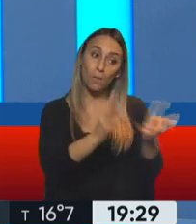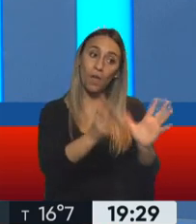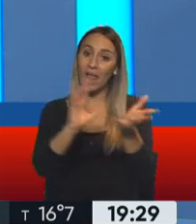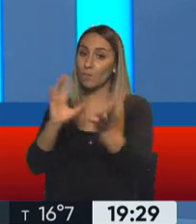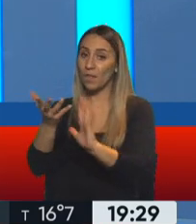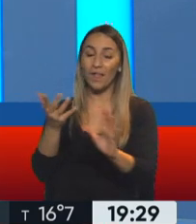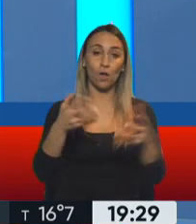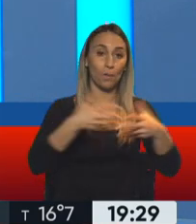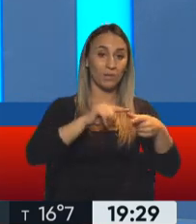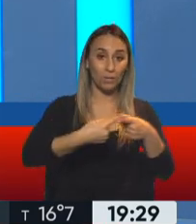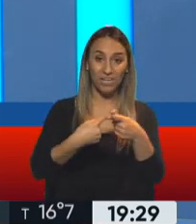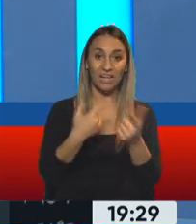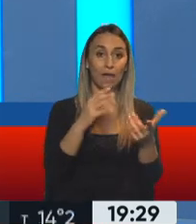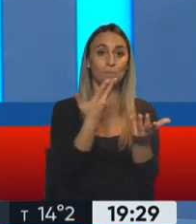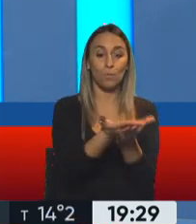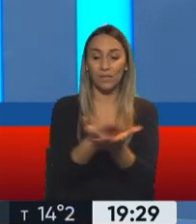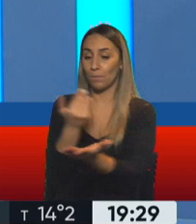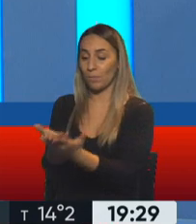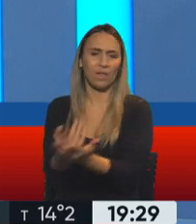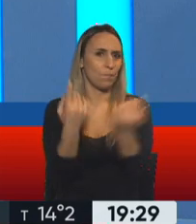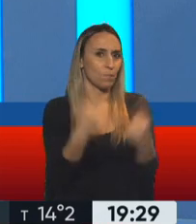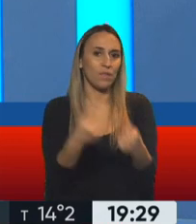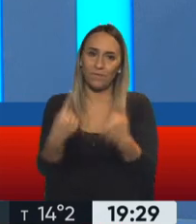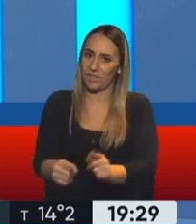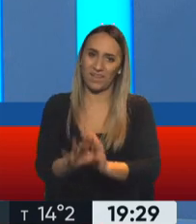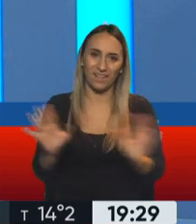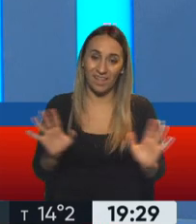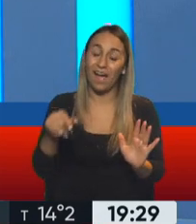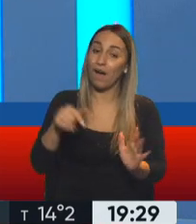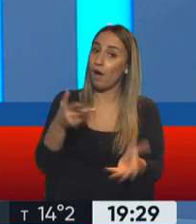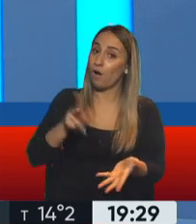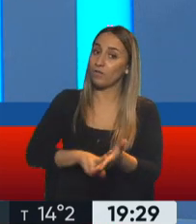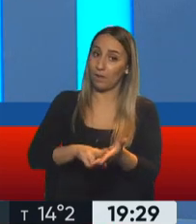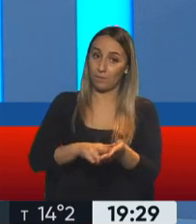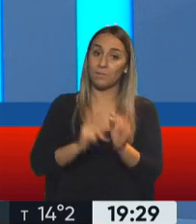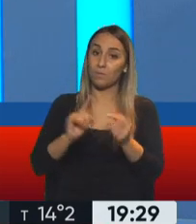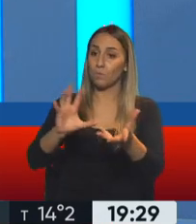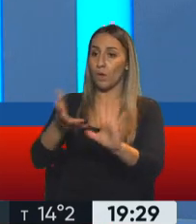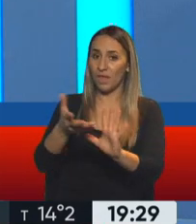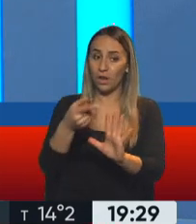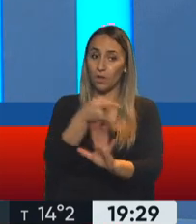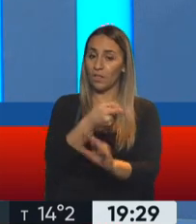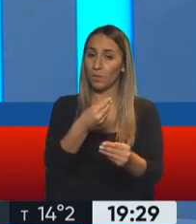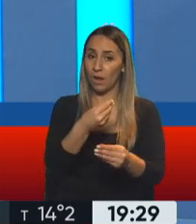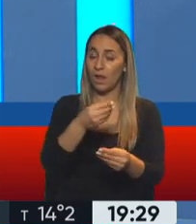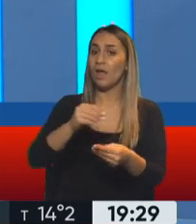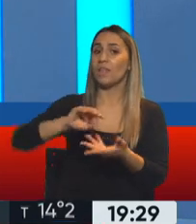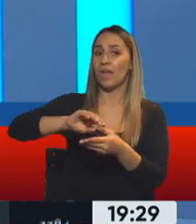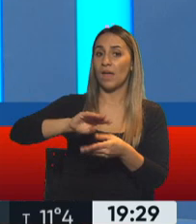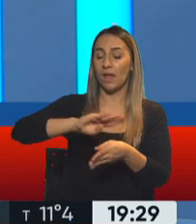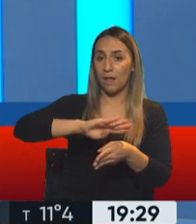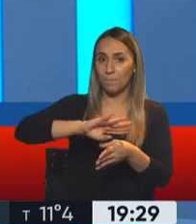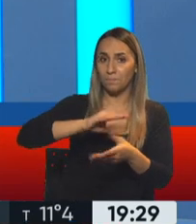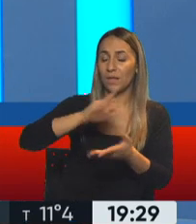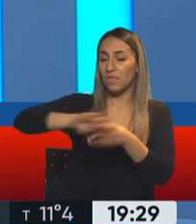que con datos objetivos, digamos, se le está dando nuevamente la chance a un modelo que de endeudamiento, de aumentó la pobreza, que aumentó el